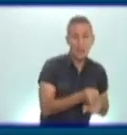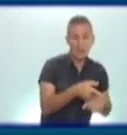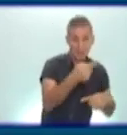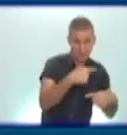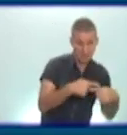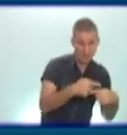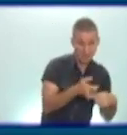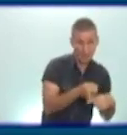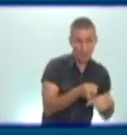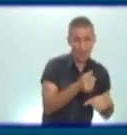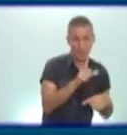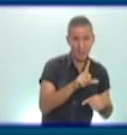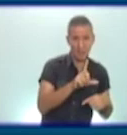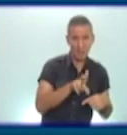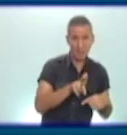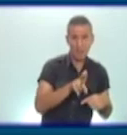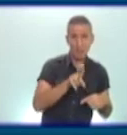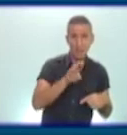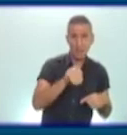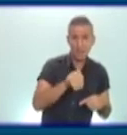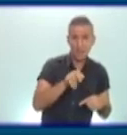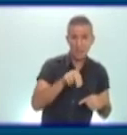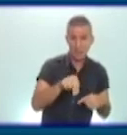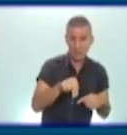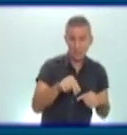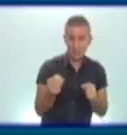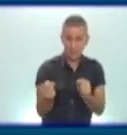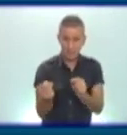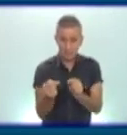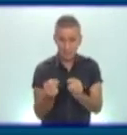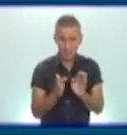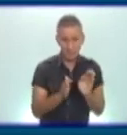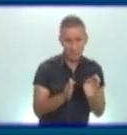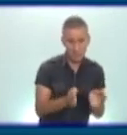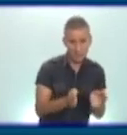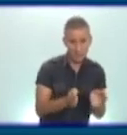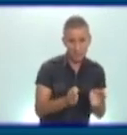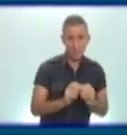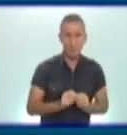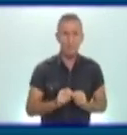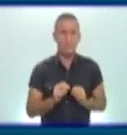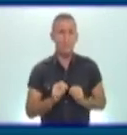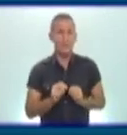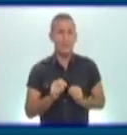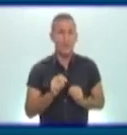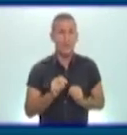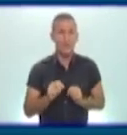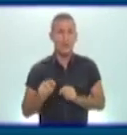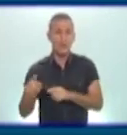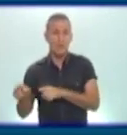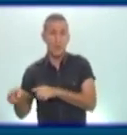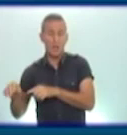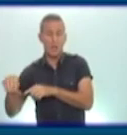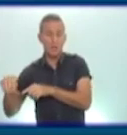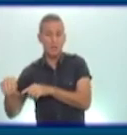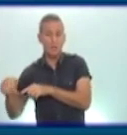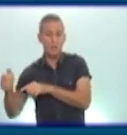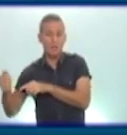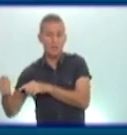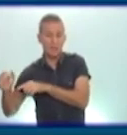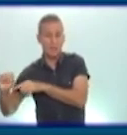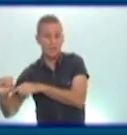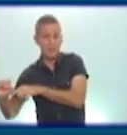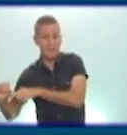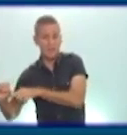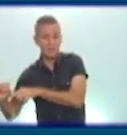lexema hasta la N. Y los morfemas, la A y la S, también morfemas que nos determinan el género. Y el número del sustantivo